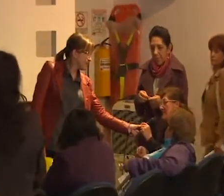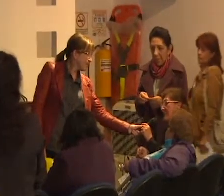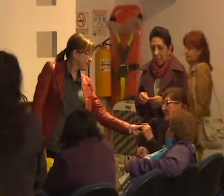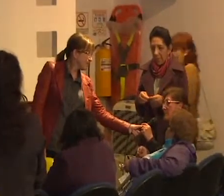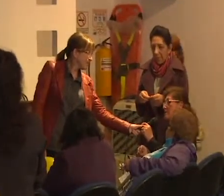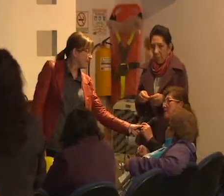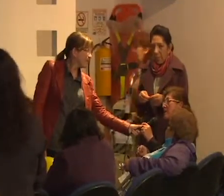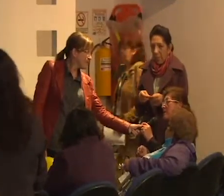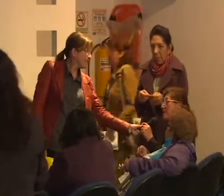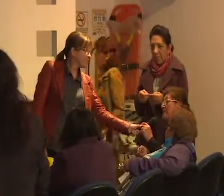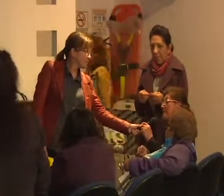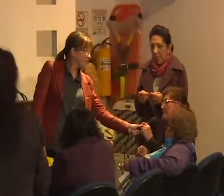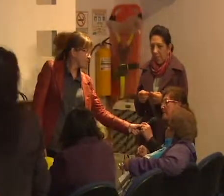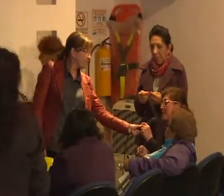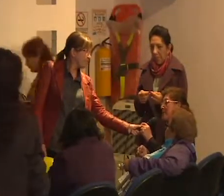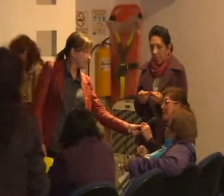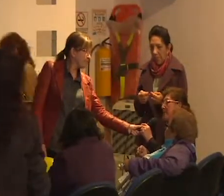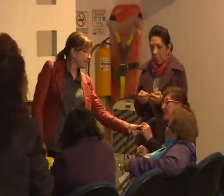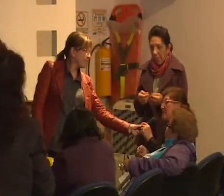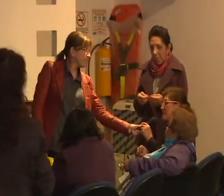nuestros compañeros